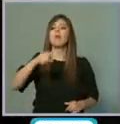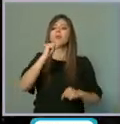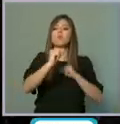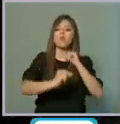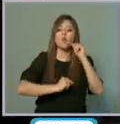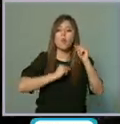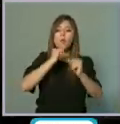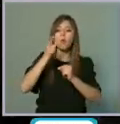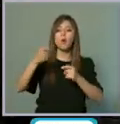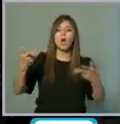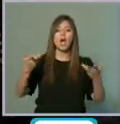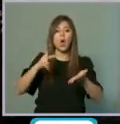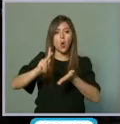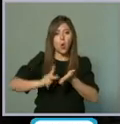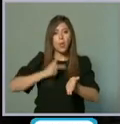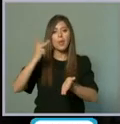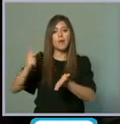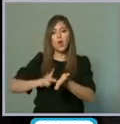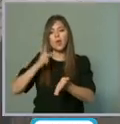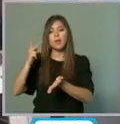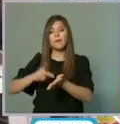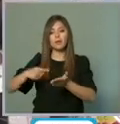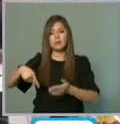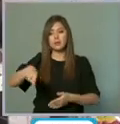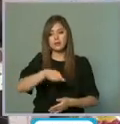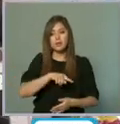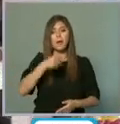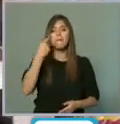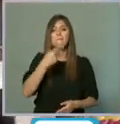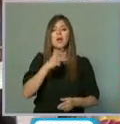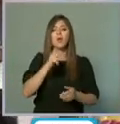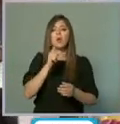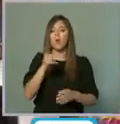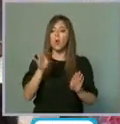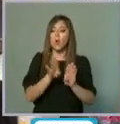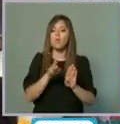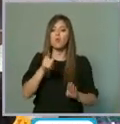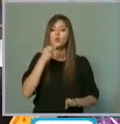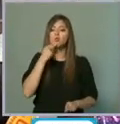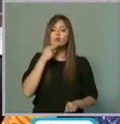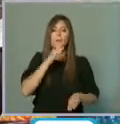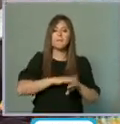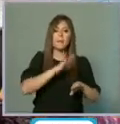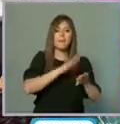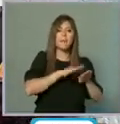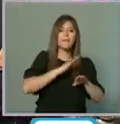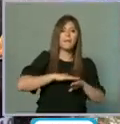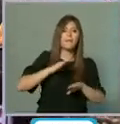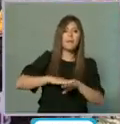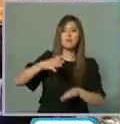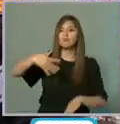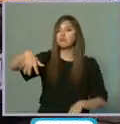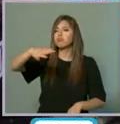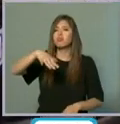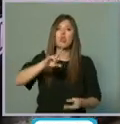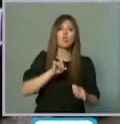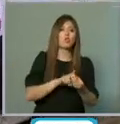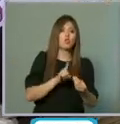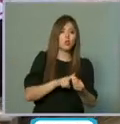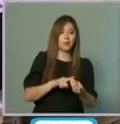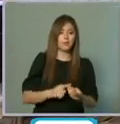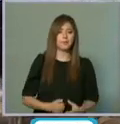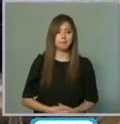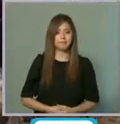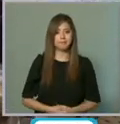a volver... orgánicas, ¿no? Y se están volviendo a utilizar bastante porque ya la gente las empieza a buscar nuevamente. Como ve, tío